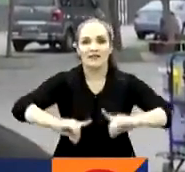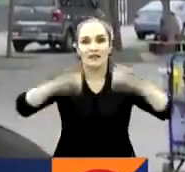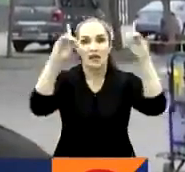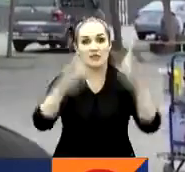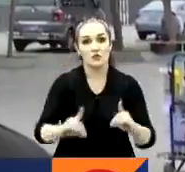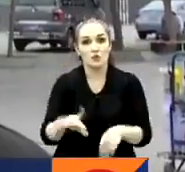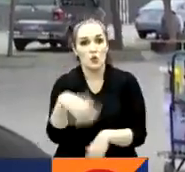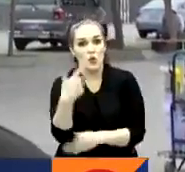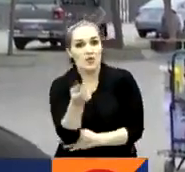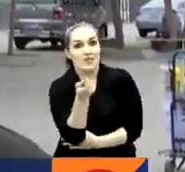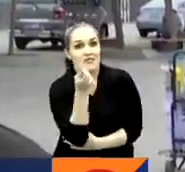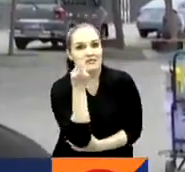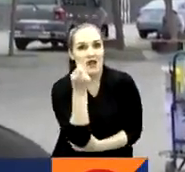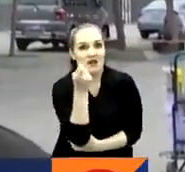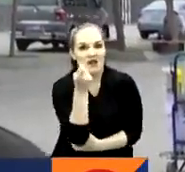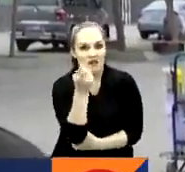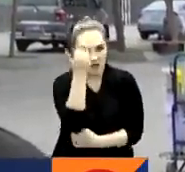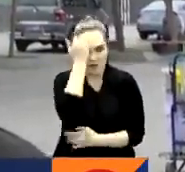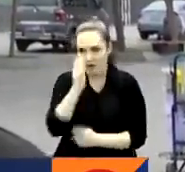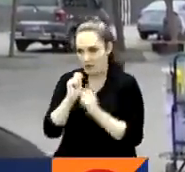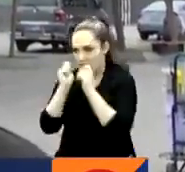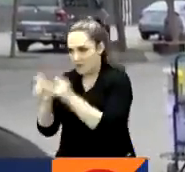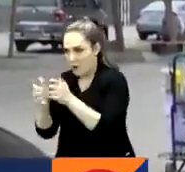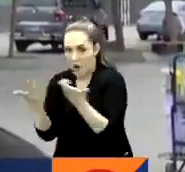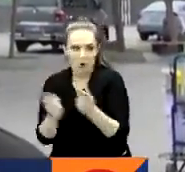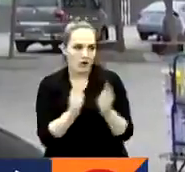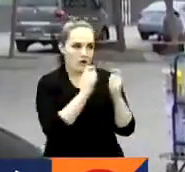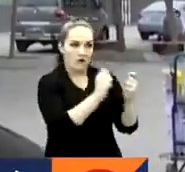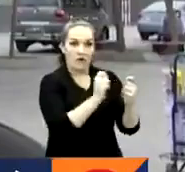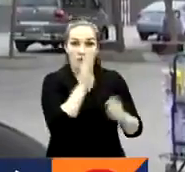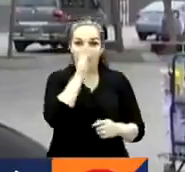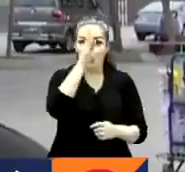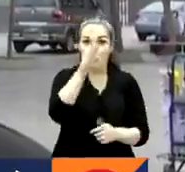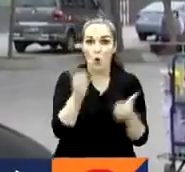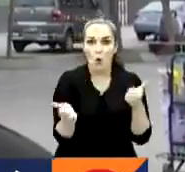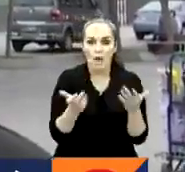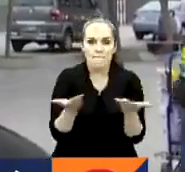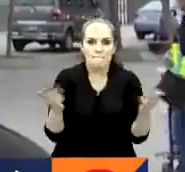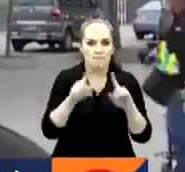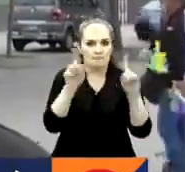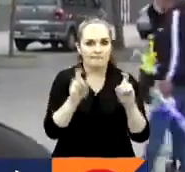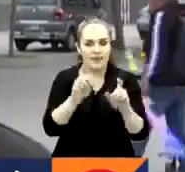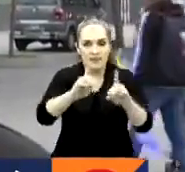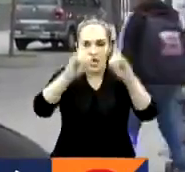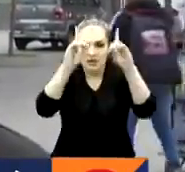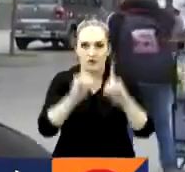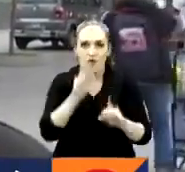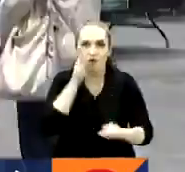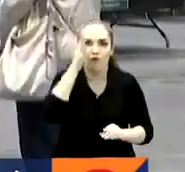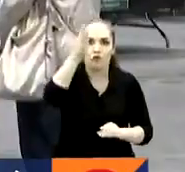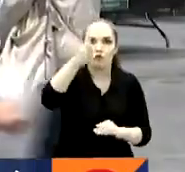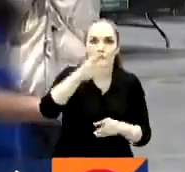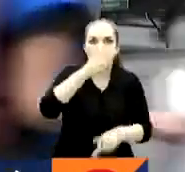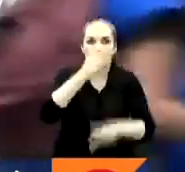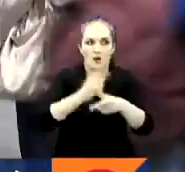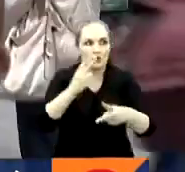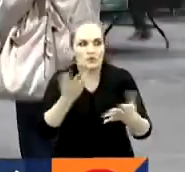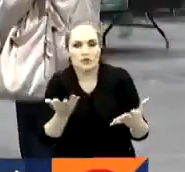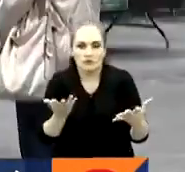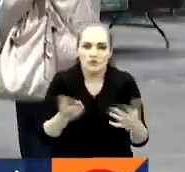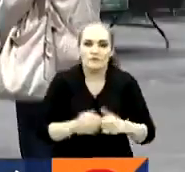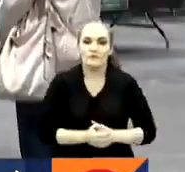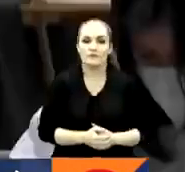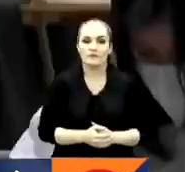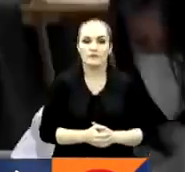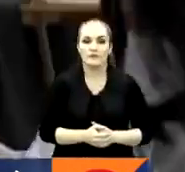bastante delicada, ¿no? El futuro de nuestro país está corriendo bastante peligro, sea de una u otra forma. Cerca de 1 millón